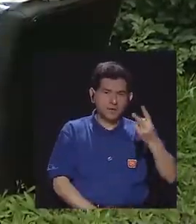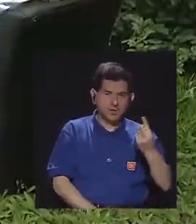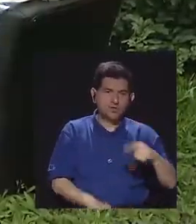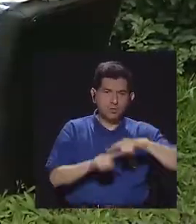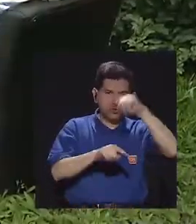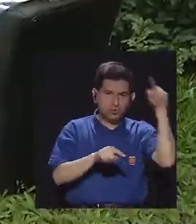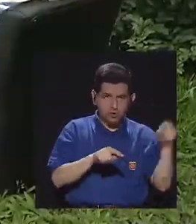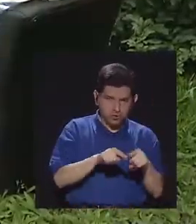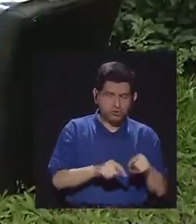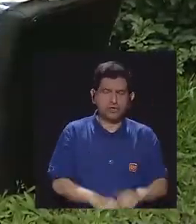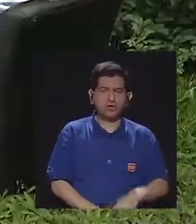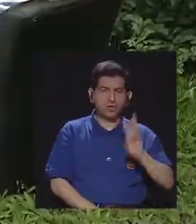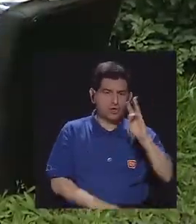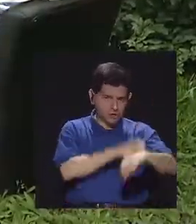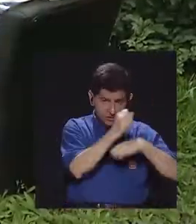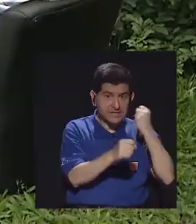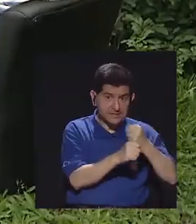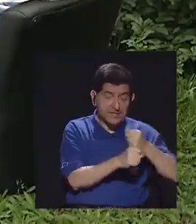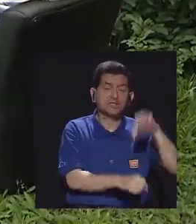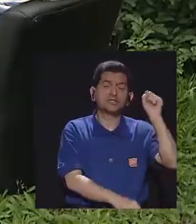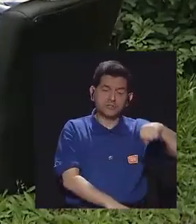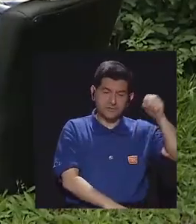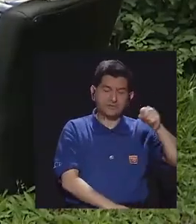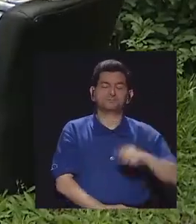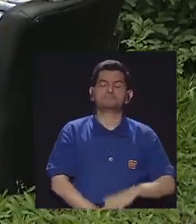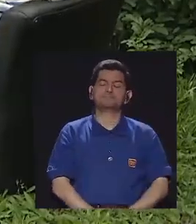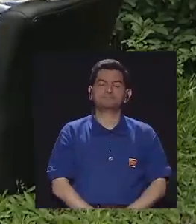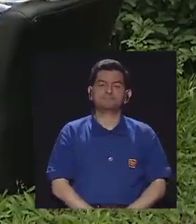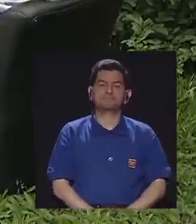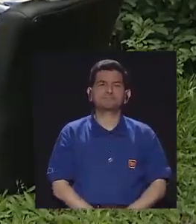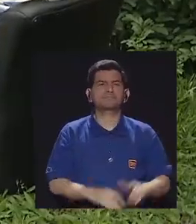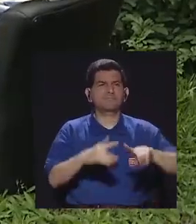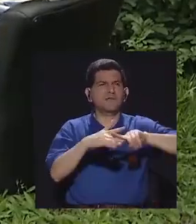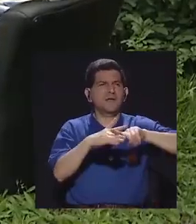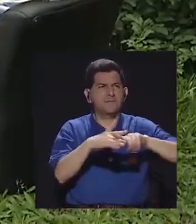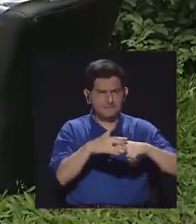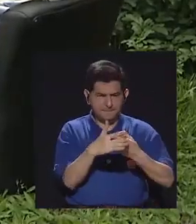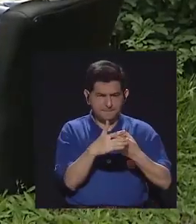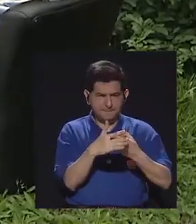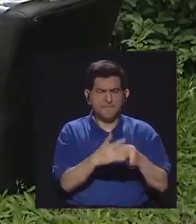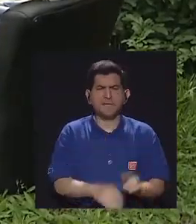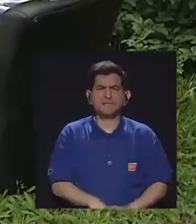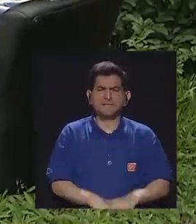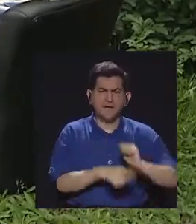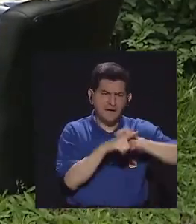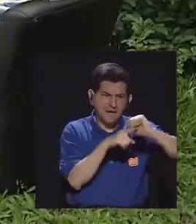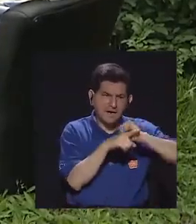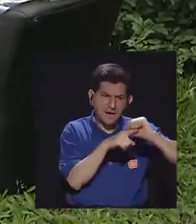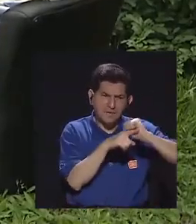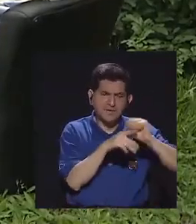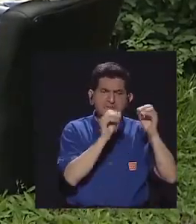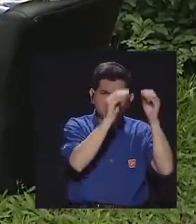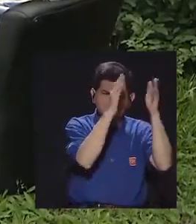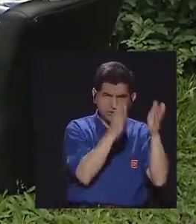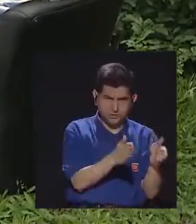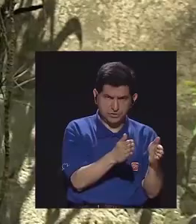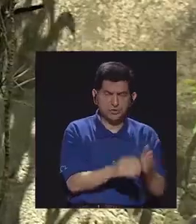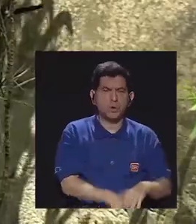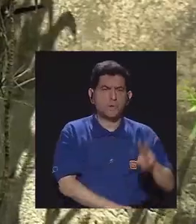segundo ciclo, todos los seis años. Y se empieza desde la capacitación con los